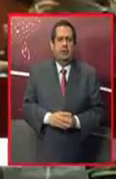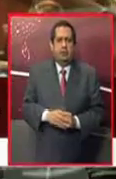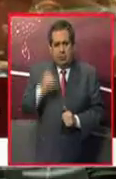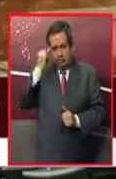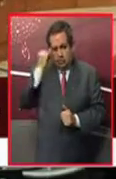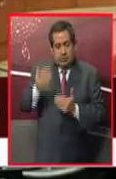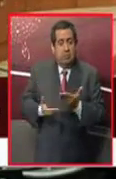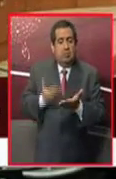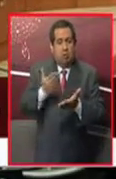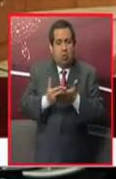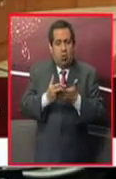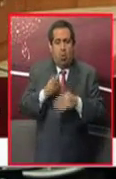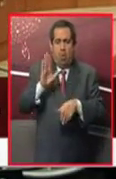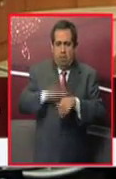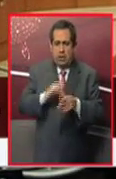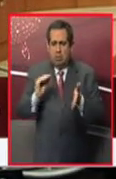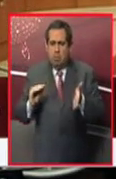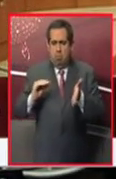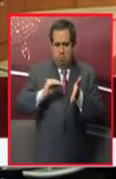Propongo adicionar,